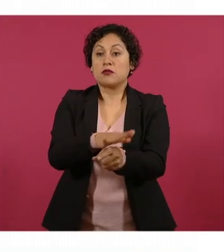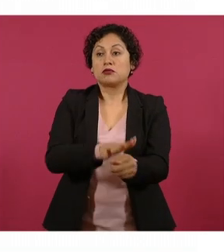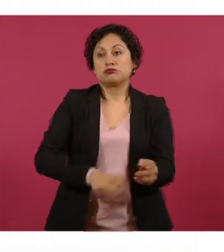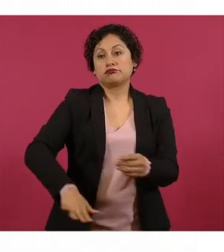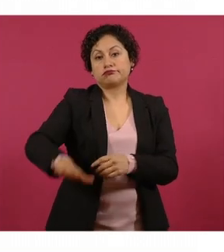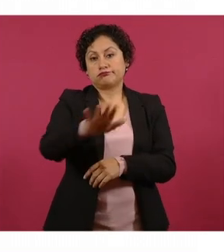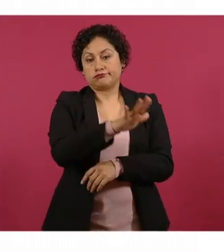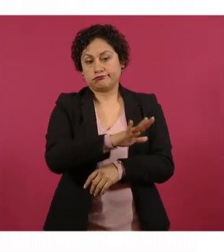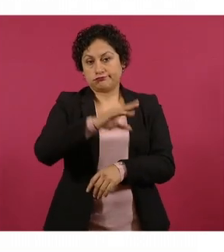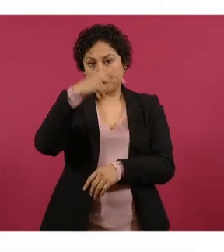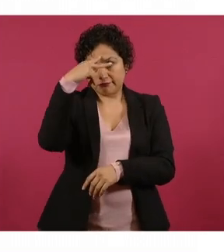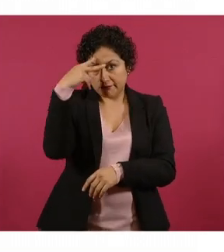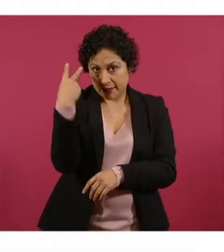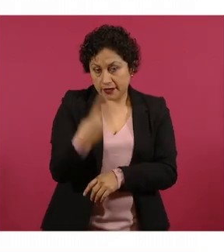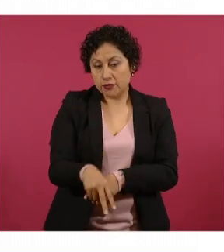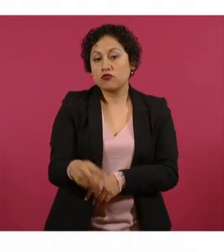nacional.